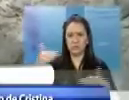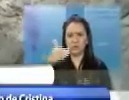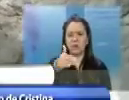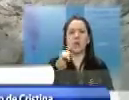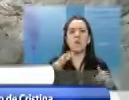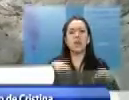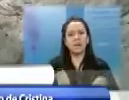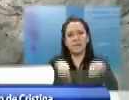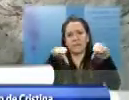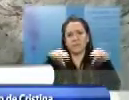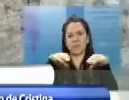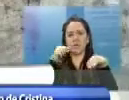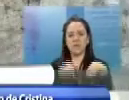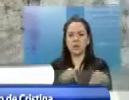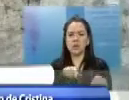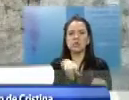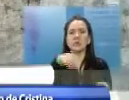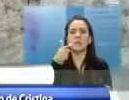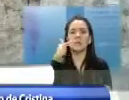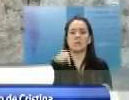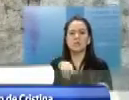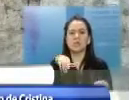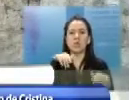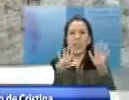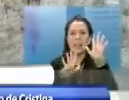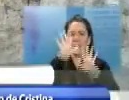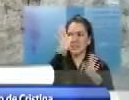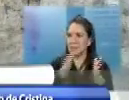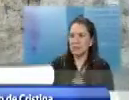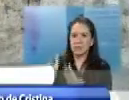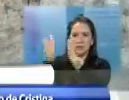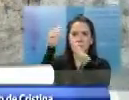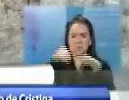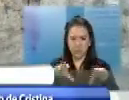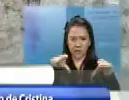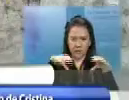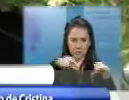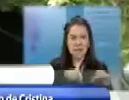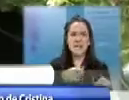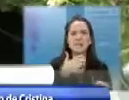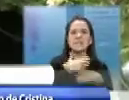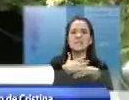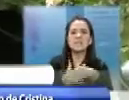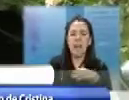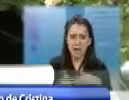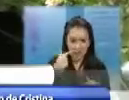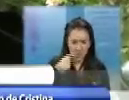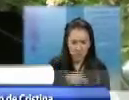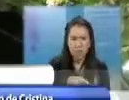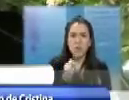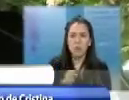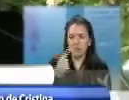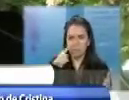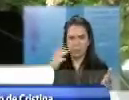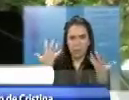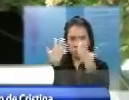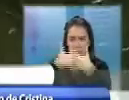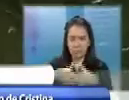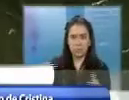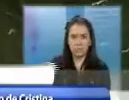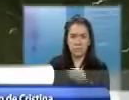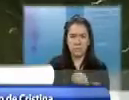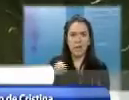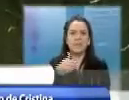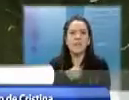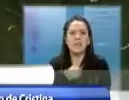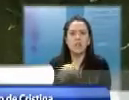baldío en la zona 2 de Fraijanes, pero después de ser sometido a un examen forense, quedó descartado para la investigación. El vocero explicaba